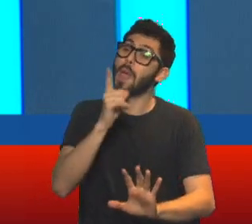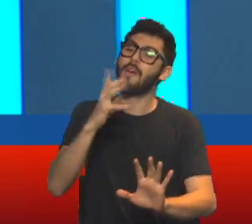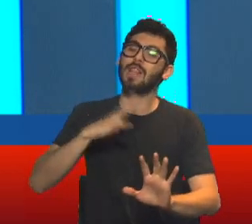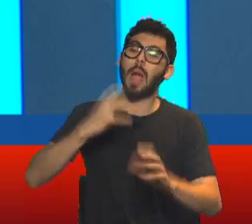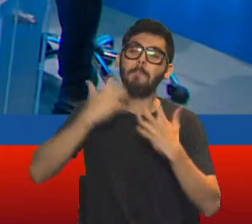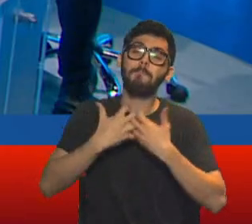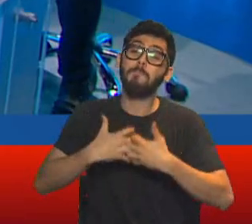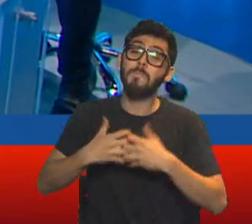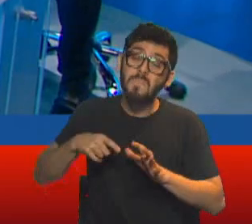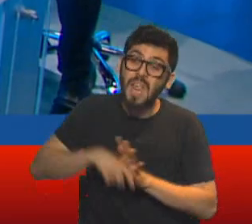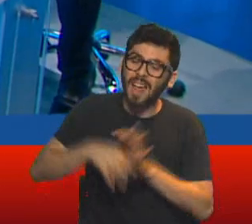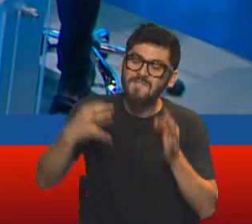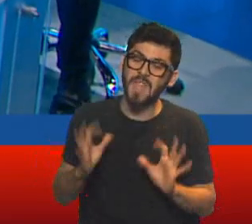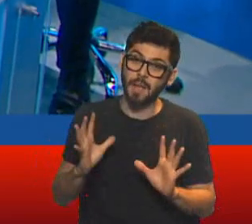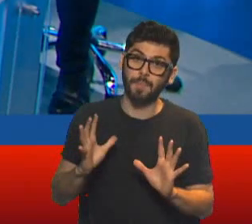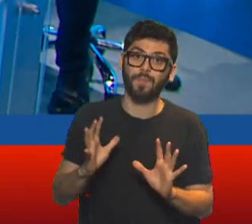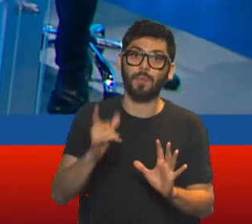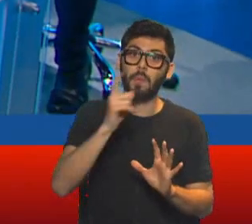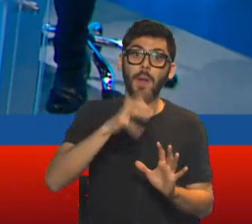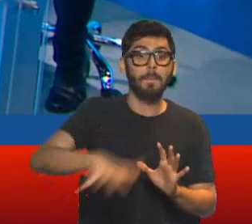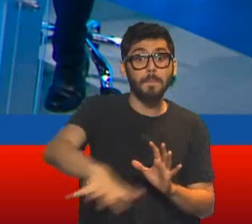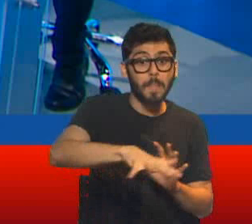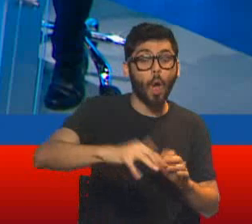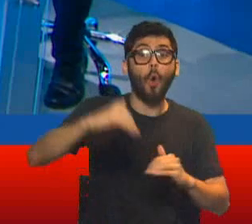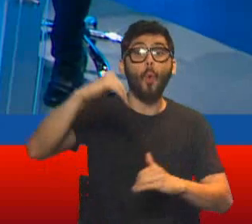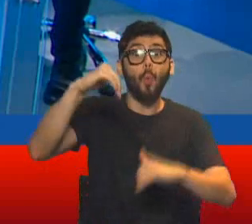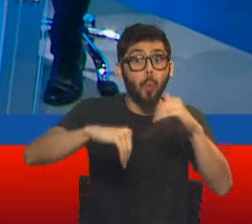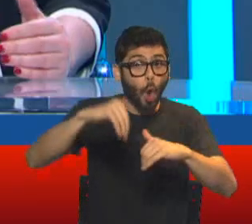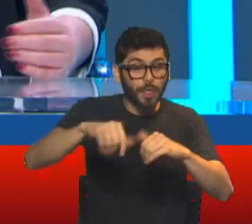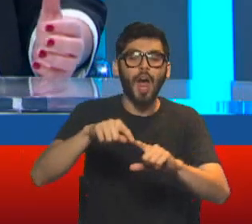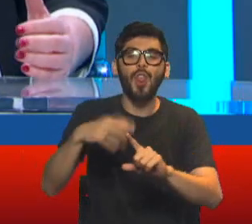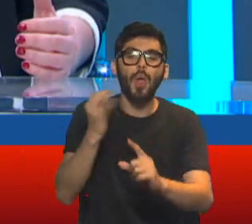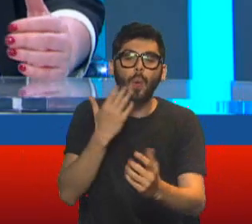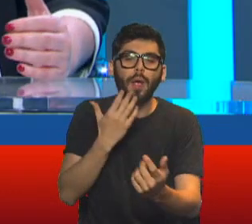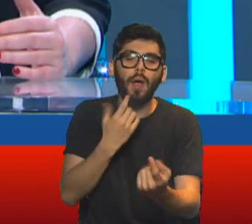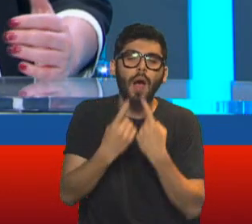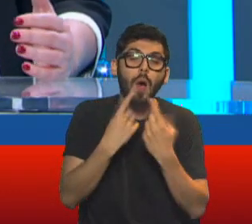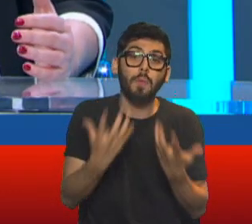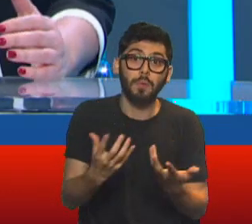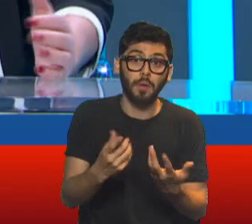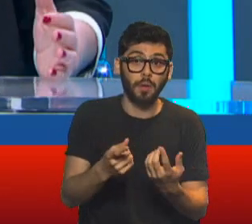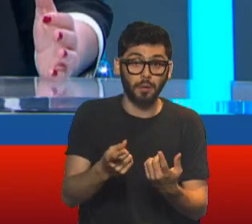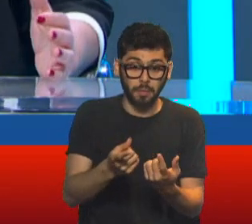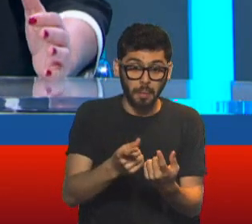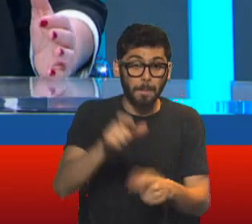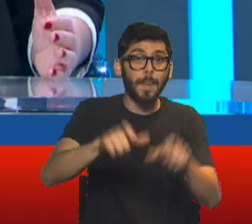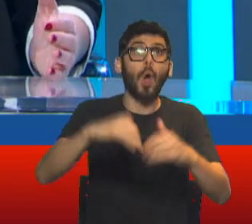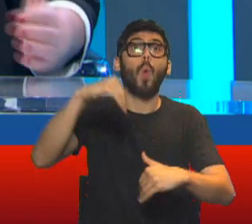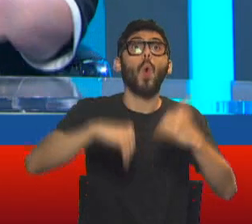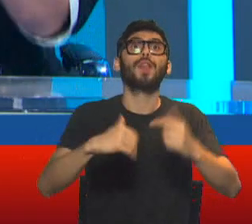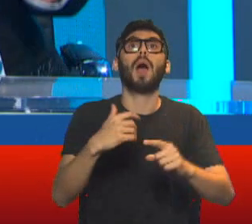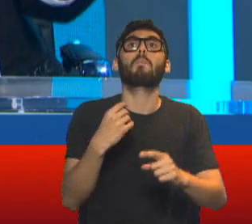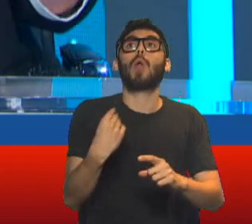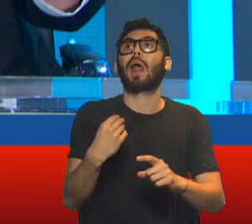más a la ciudadanía que vota. Me parece que creer que la ciudadanía votó porque quiere un cambio de gabinete es ridículo, es parte de